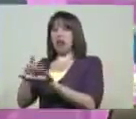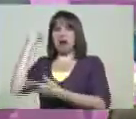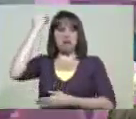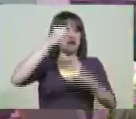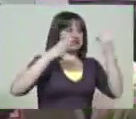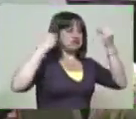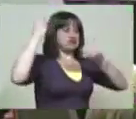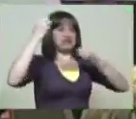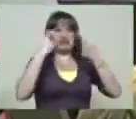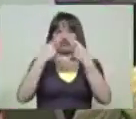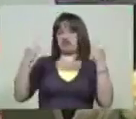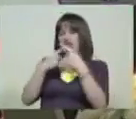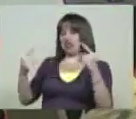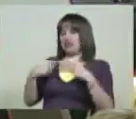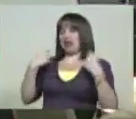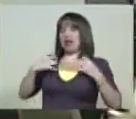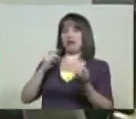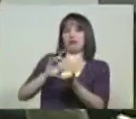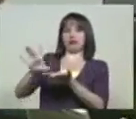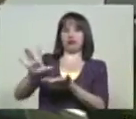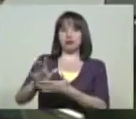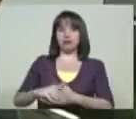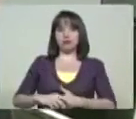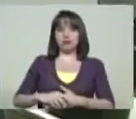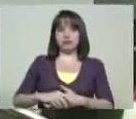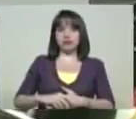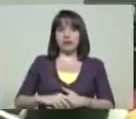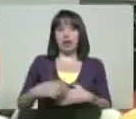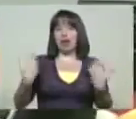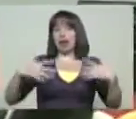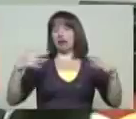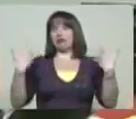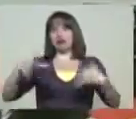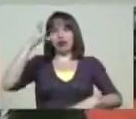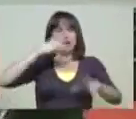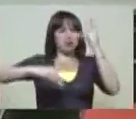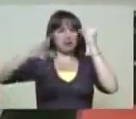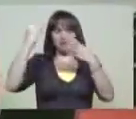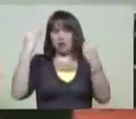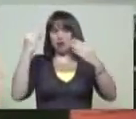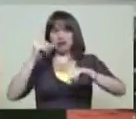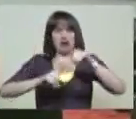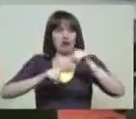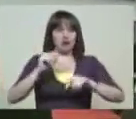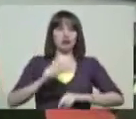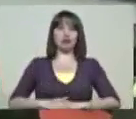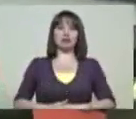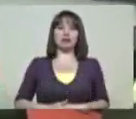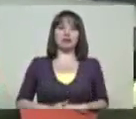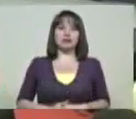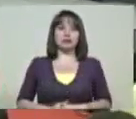a muy bien chévere yo sé a qué muchas lecciones de eso sacamos muchas lecciones